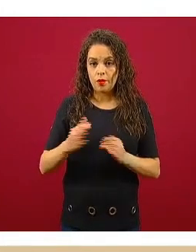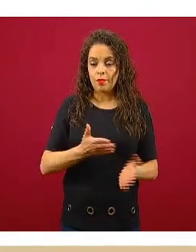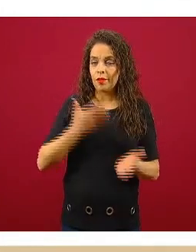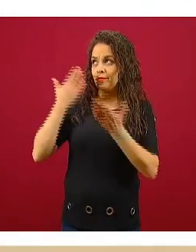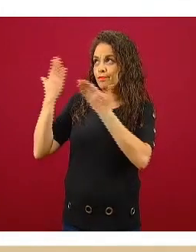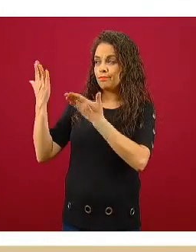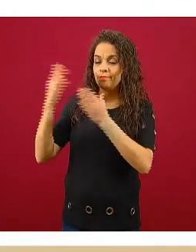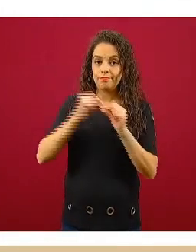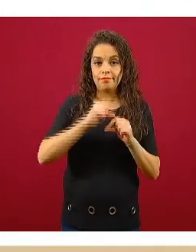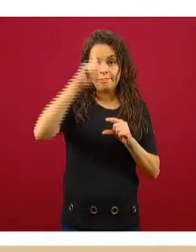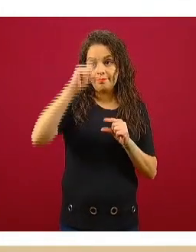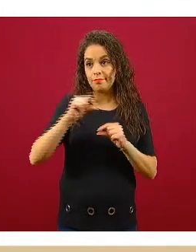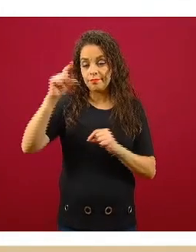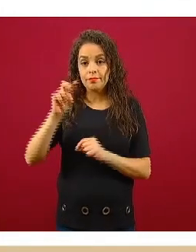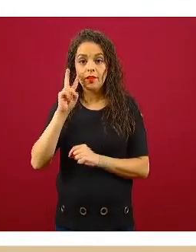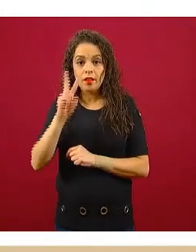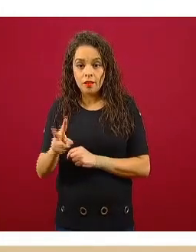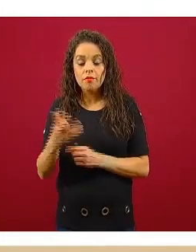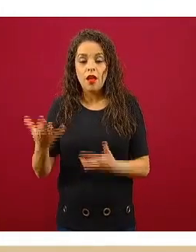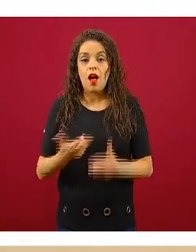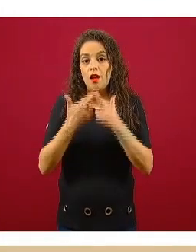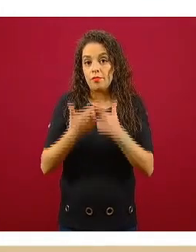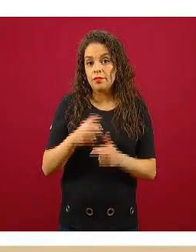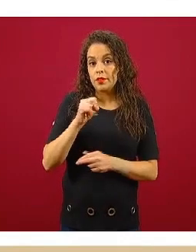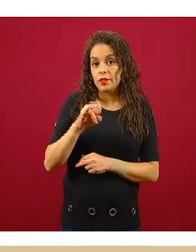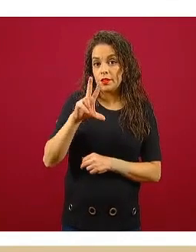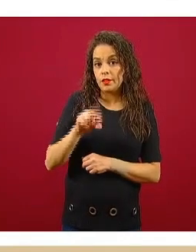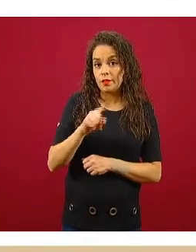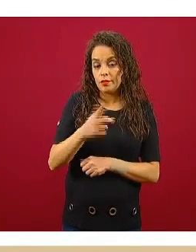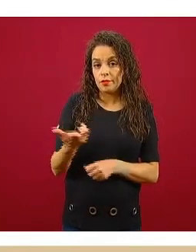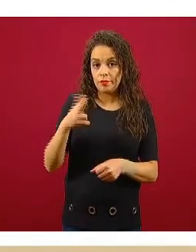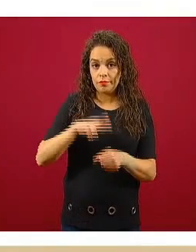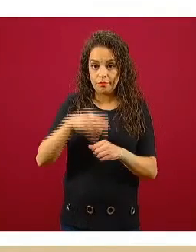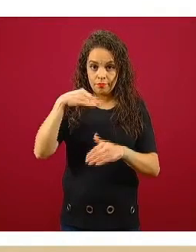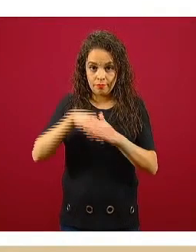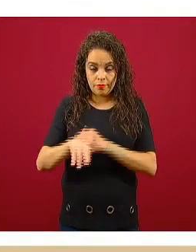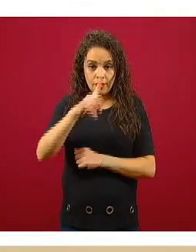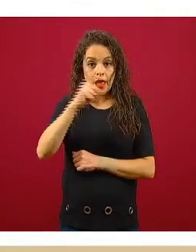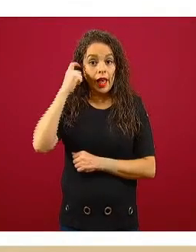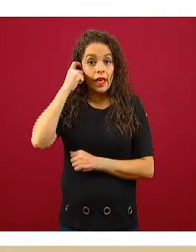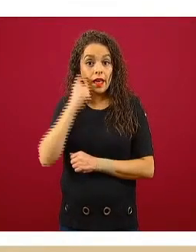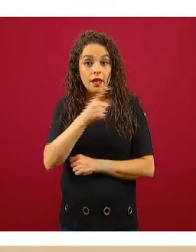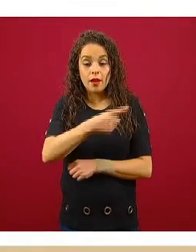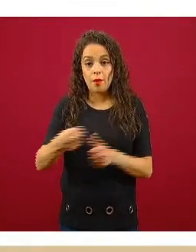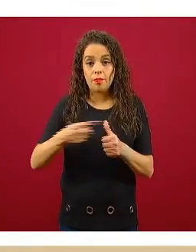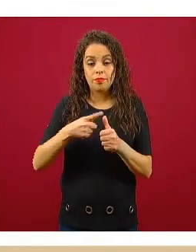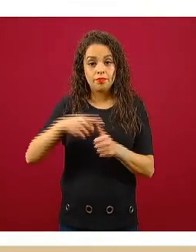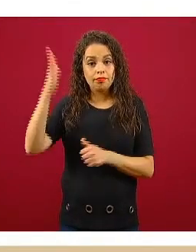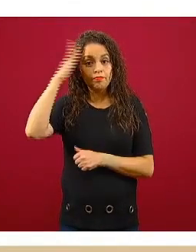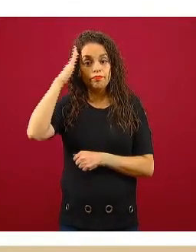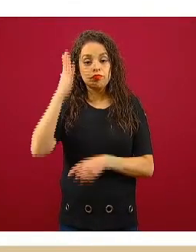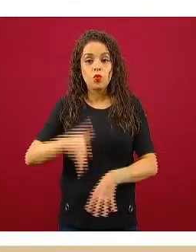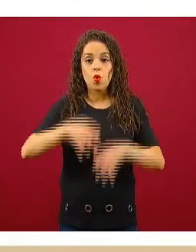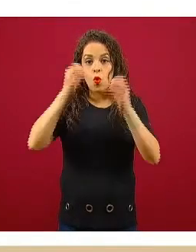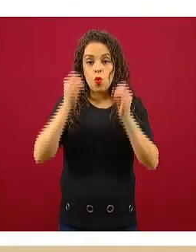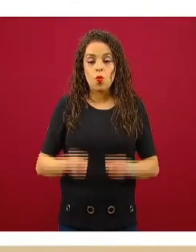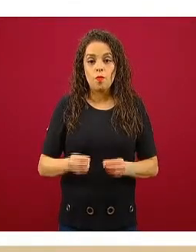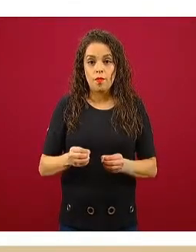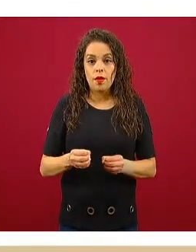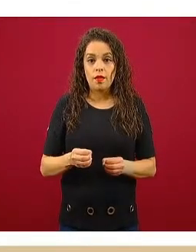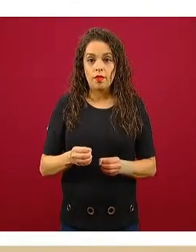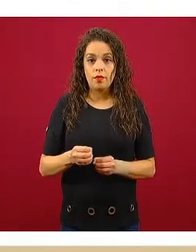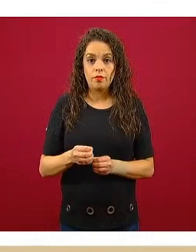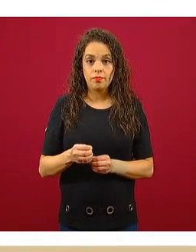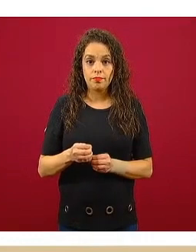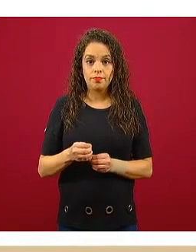ahora sí, de esta disponibilidad. Guerrero encabeza la ocupación, en este caso